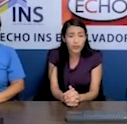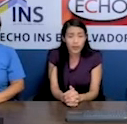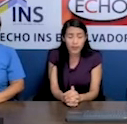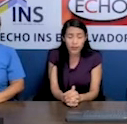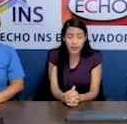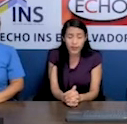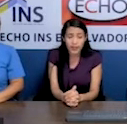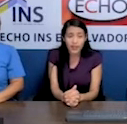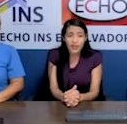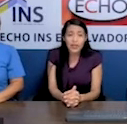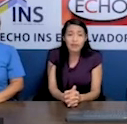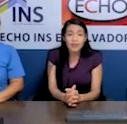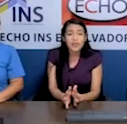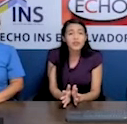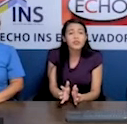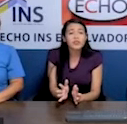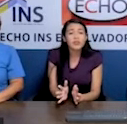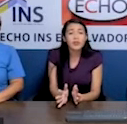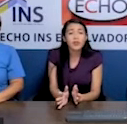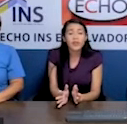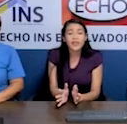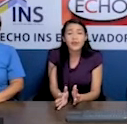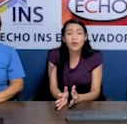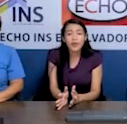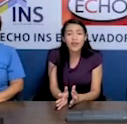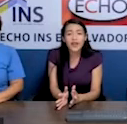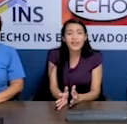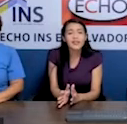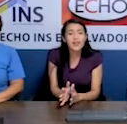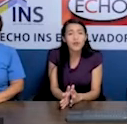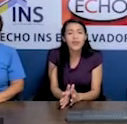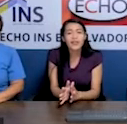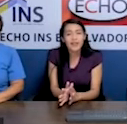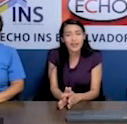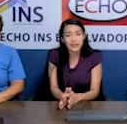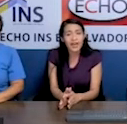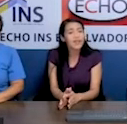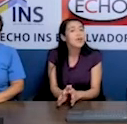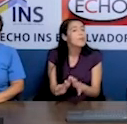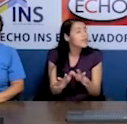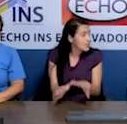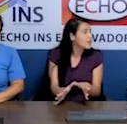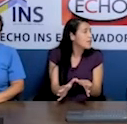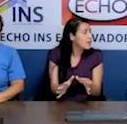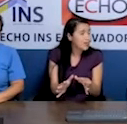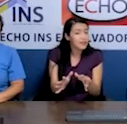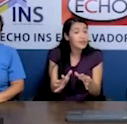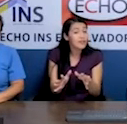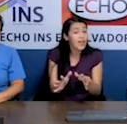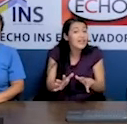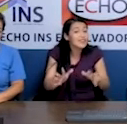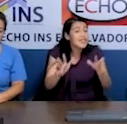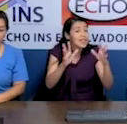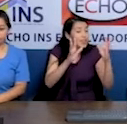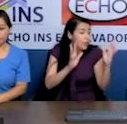diseminación hematógena. El paciente con sintomatología neurológica tenemos que descartar presencia de